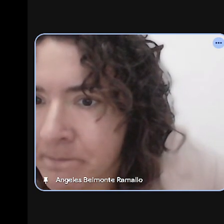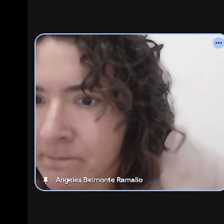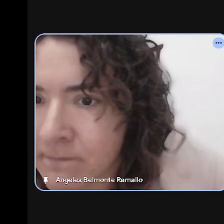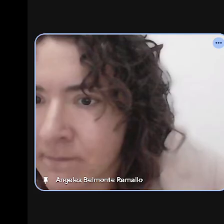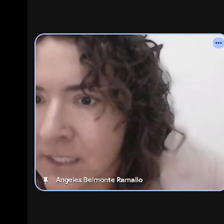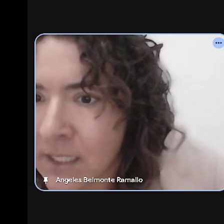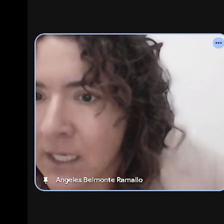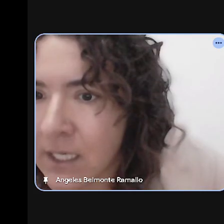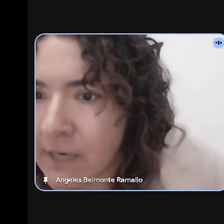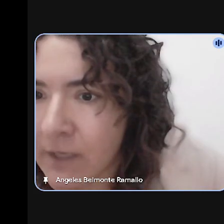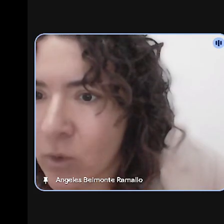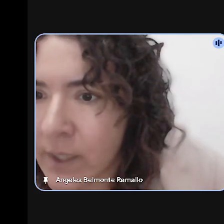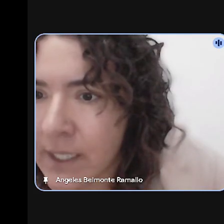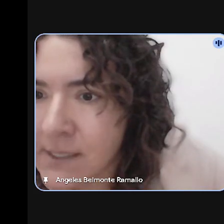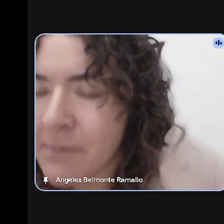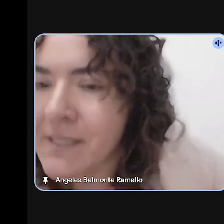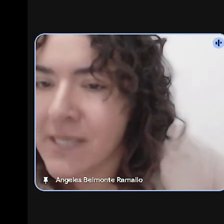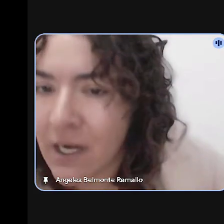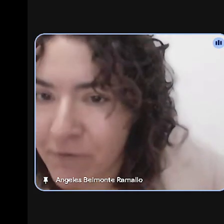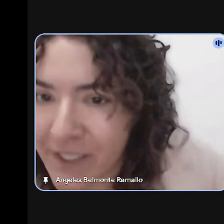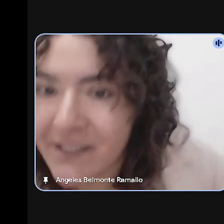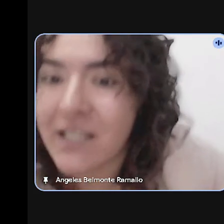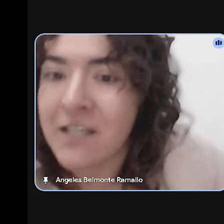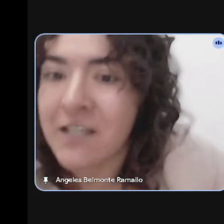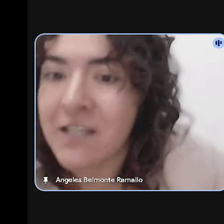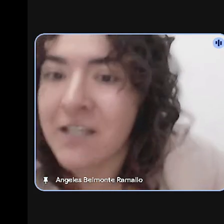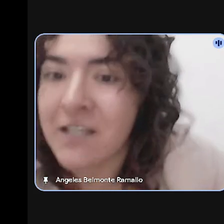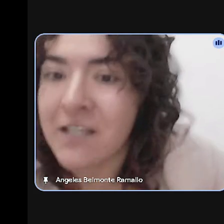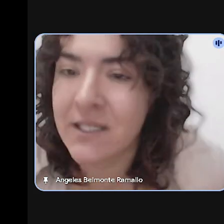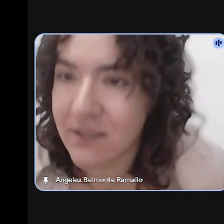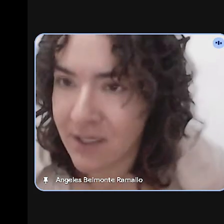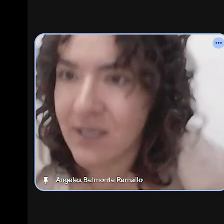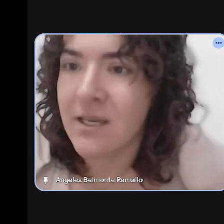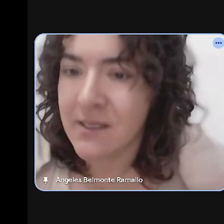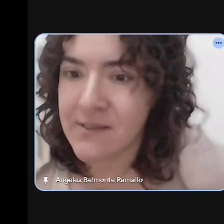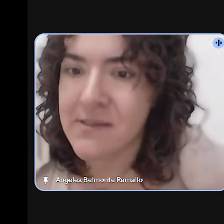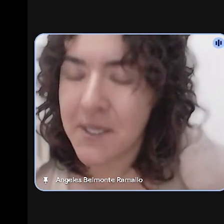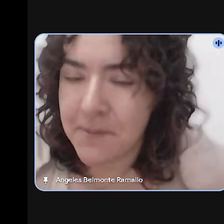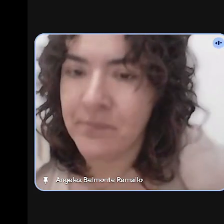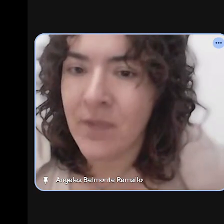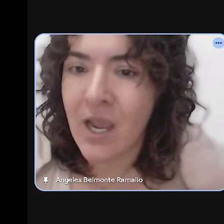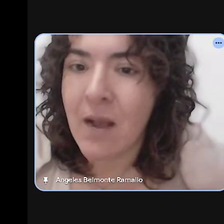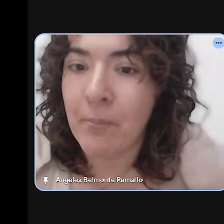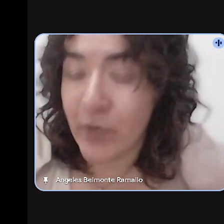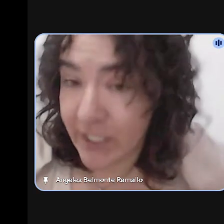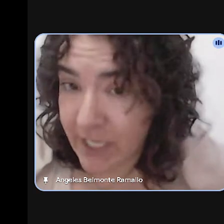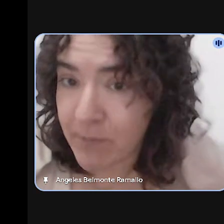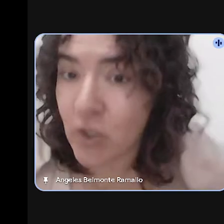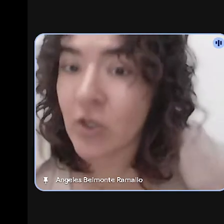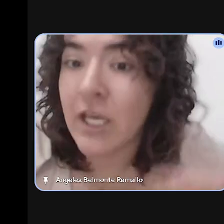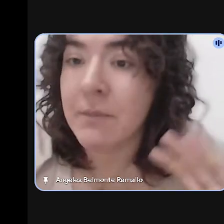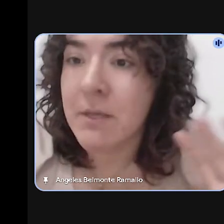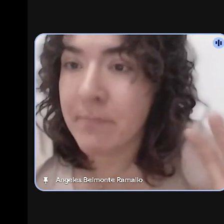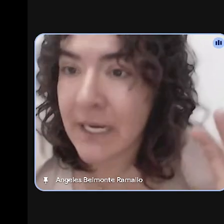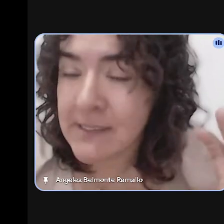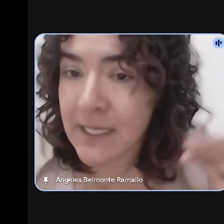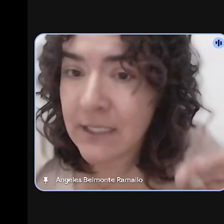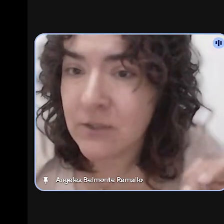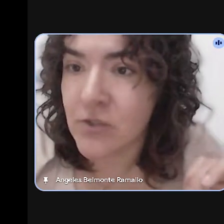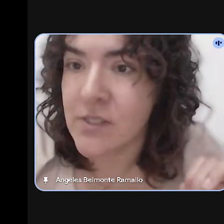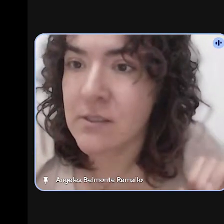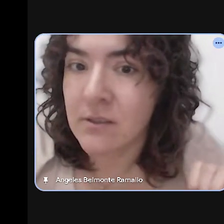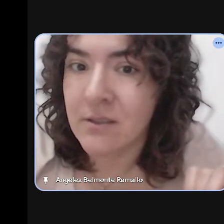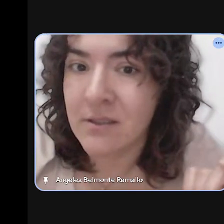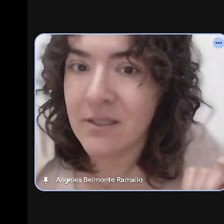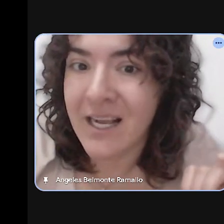Dice, la vergüenza, pasar al frente es difícil. Sí, por ejemplo, lo que a mí me